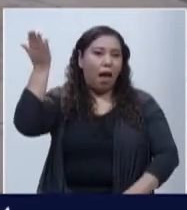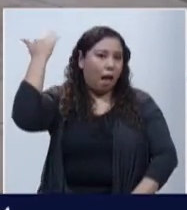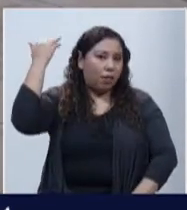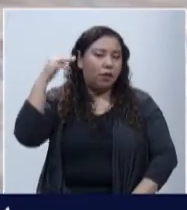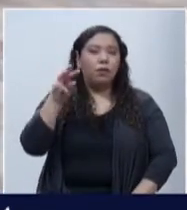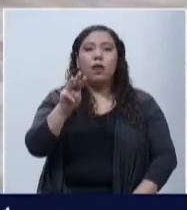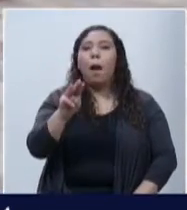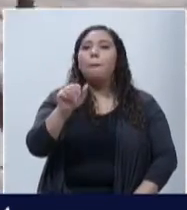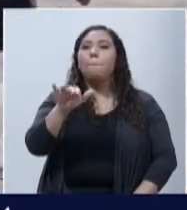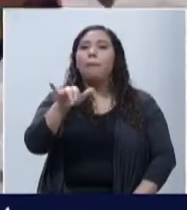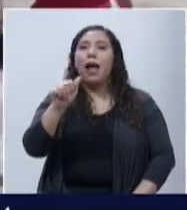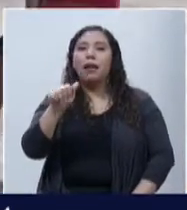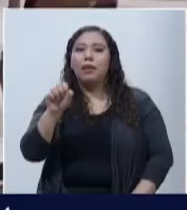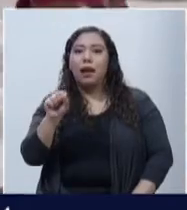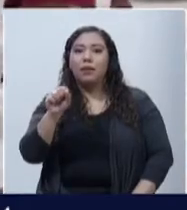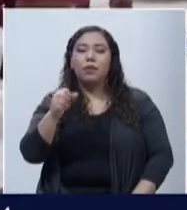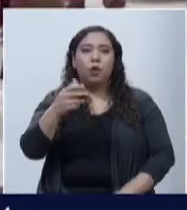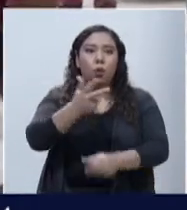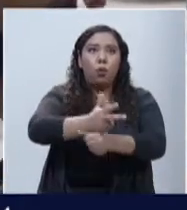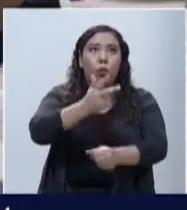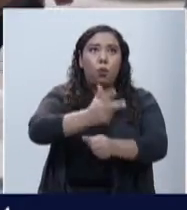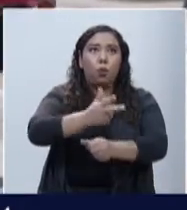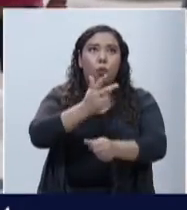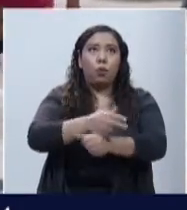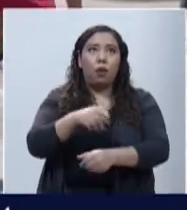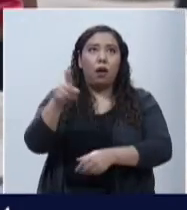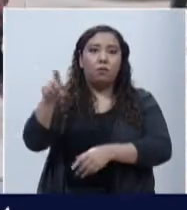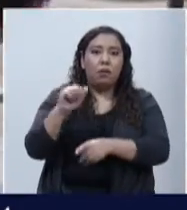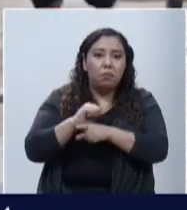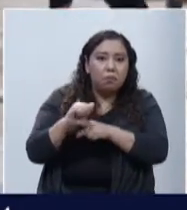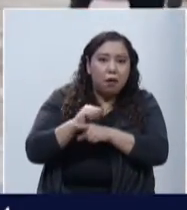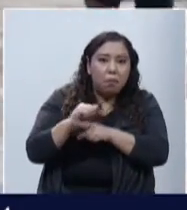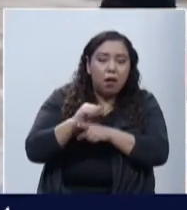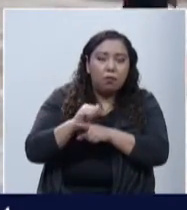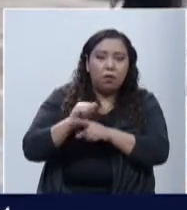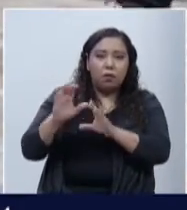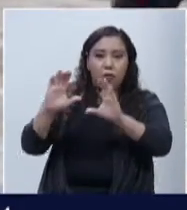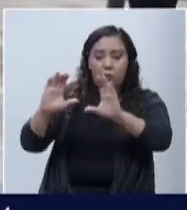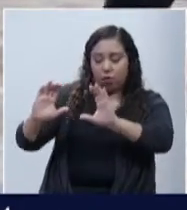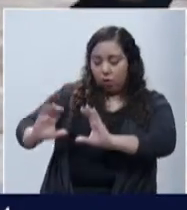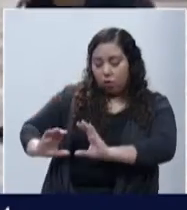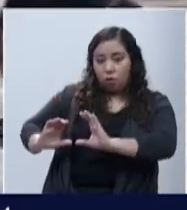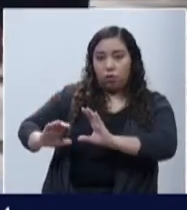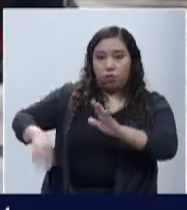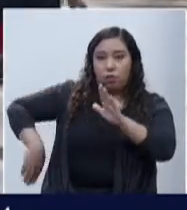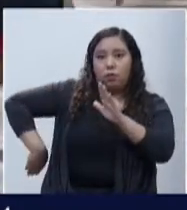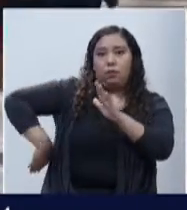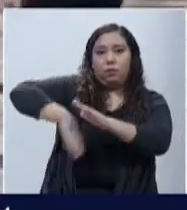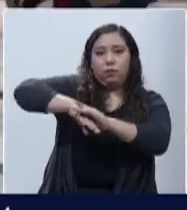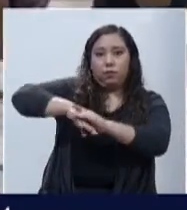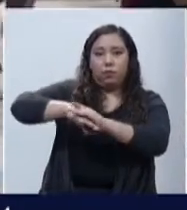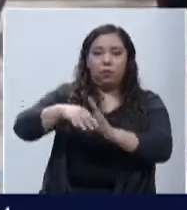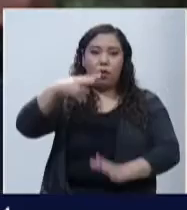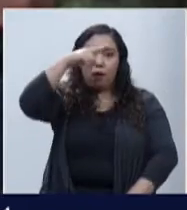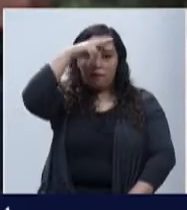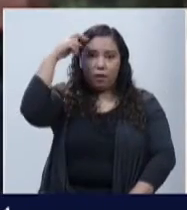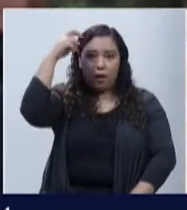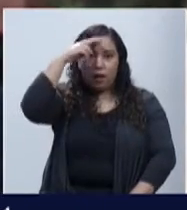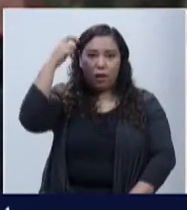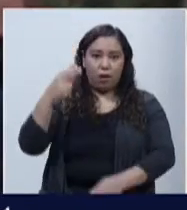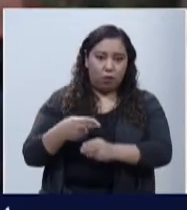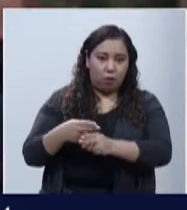indígenas de guatemala se rinden ante su deporte ancestral la pelota maya para saludar la llegada del verano